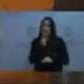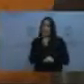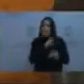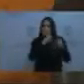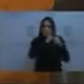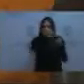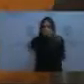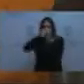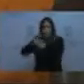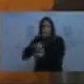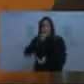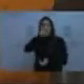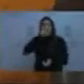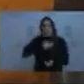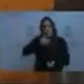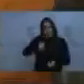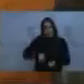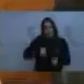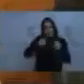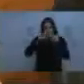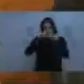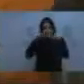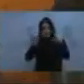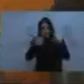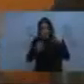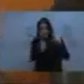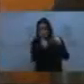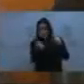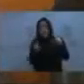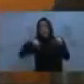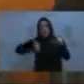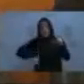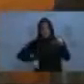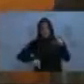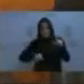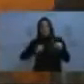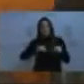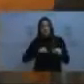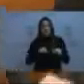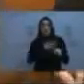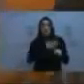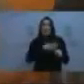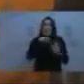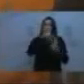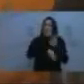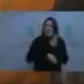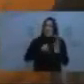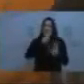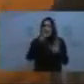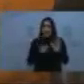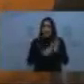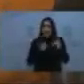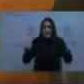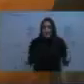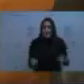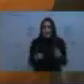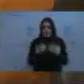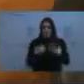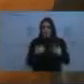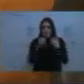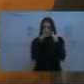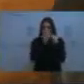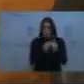con los 14 alcaldes del área, con los profesionales, a la elaboración de un marco integral de actuaciones sanitarias a